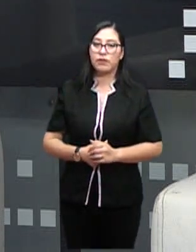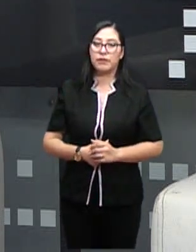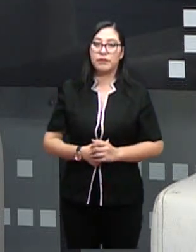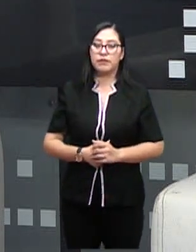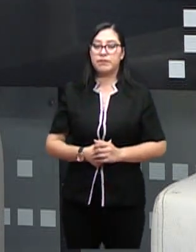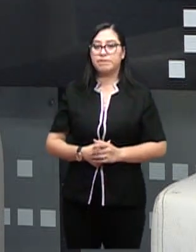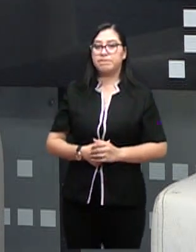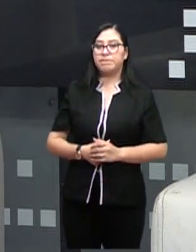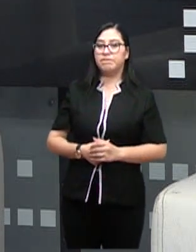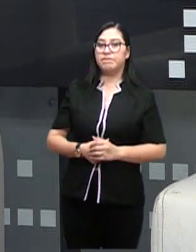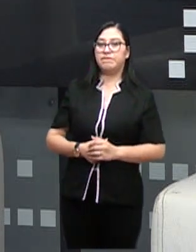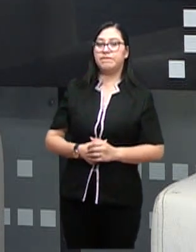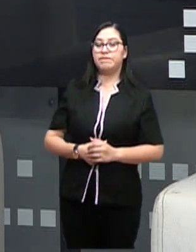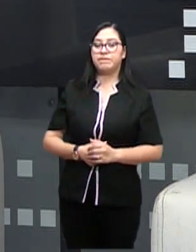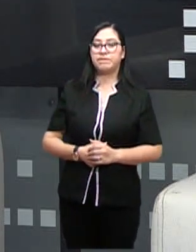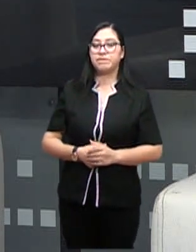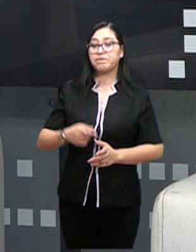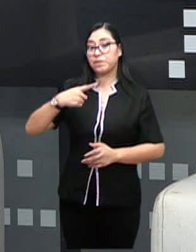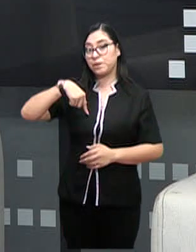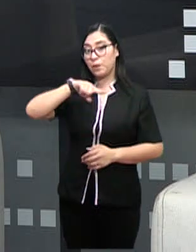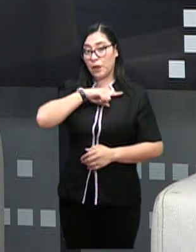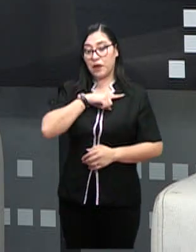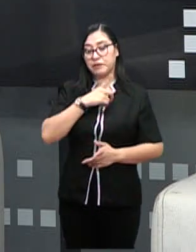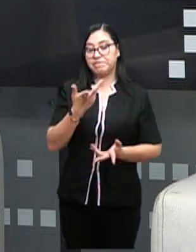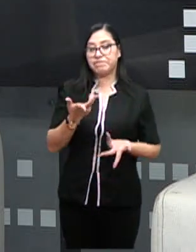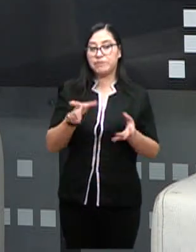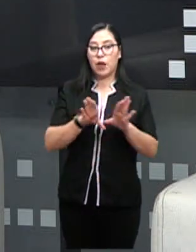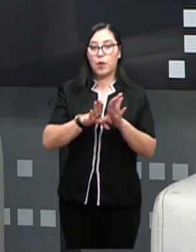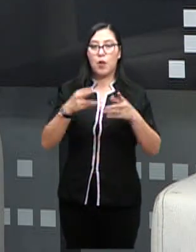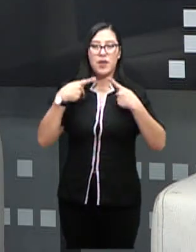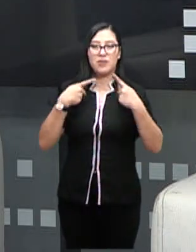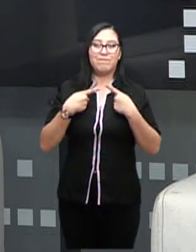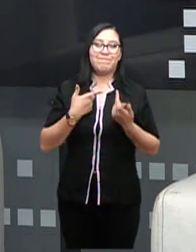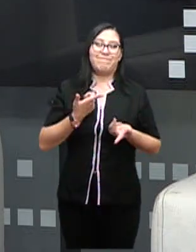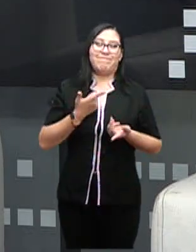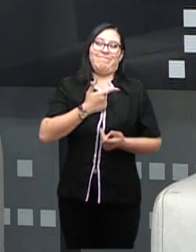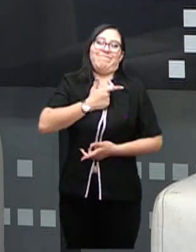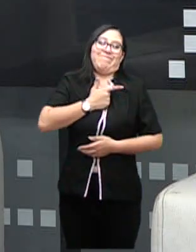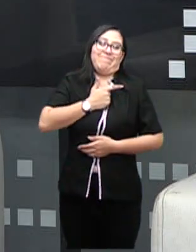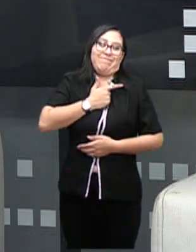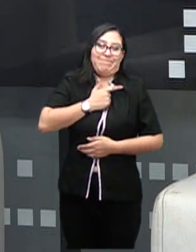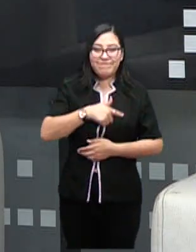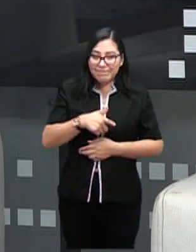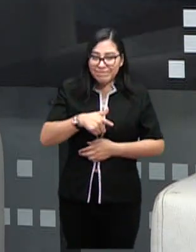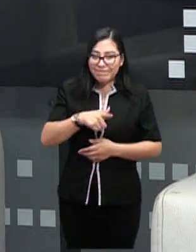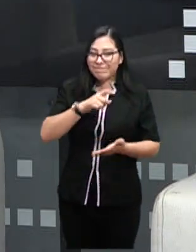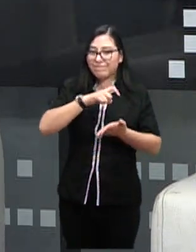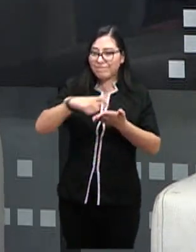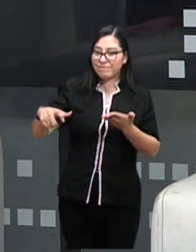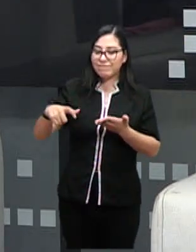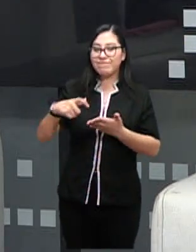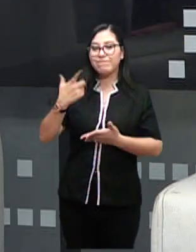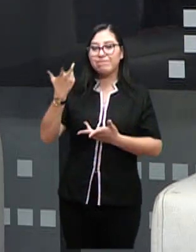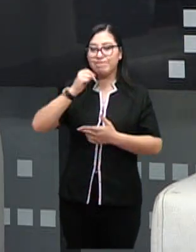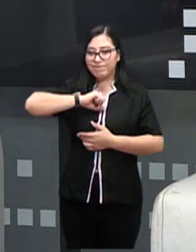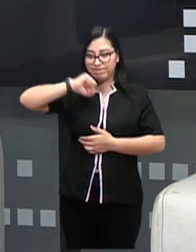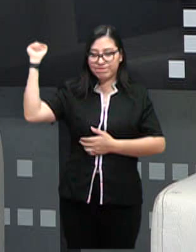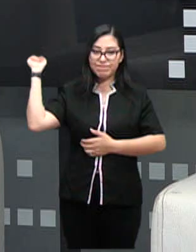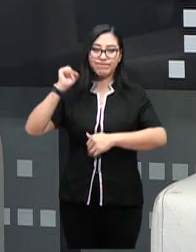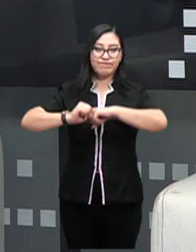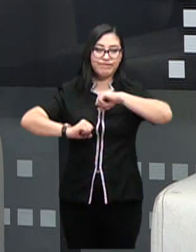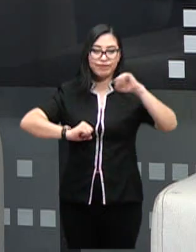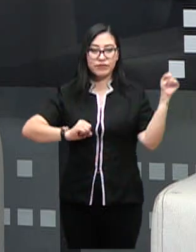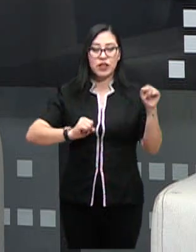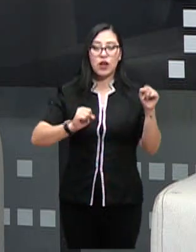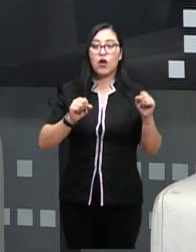a lo que la gente dice, pues mucha gente está en disgusto en la compra de pirotecnia, muchos ciudadanos, pero hay otros que